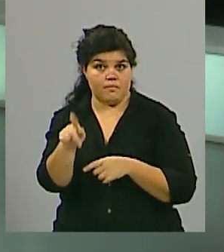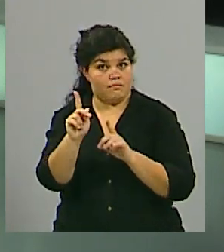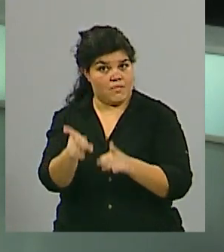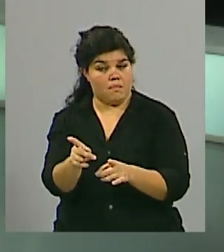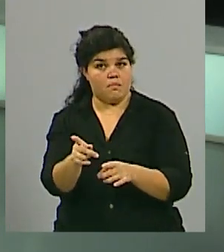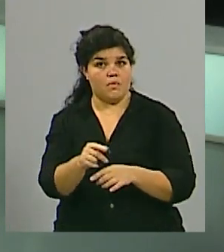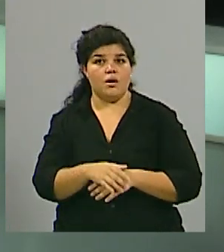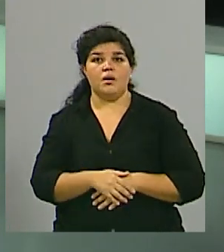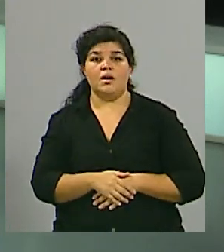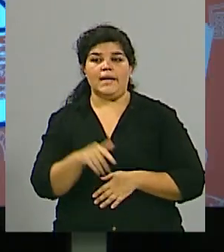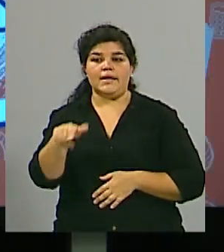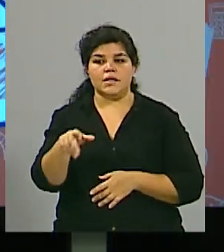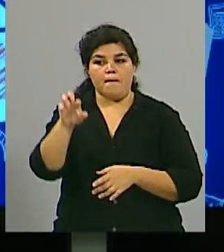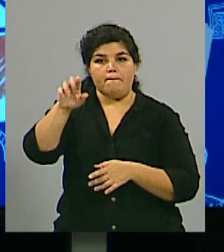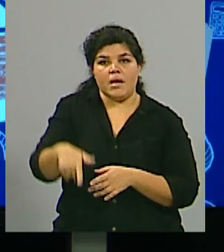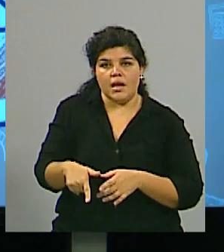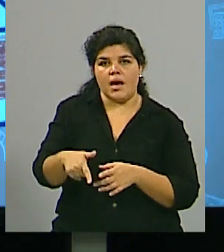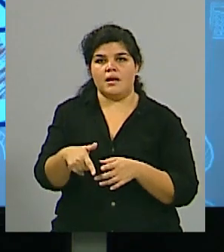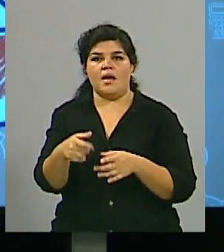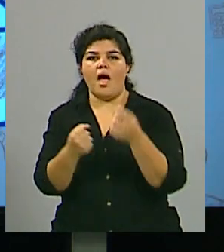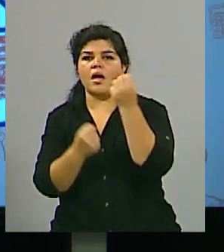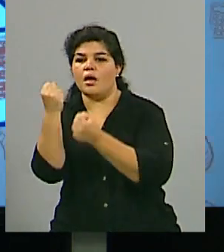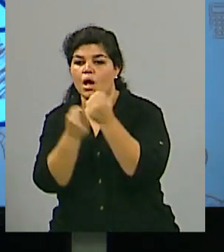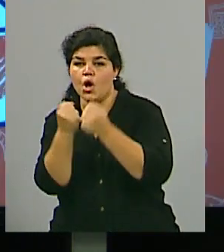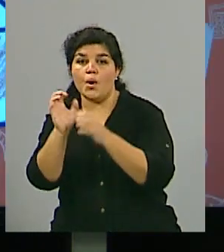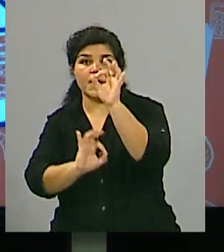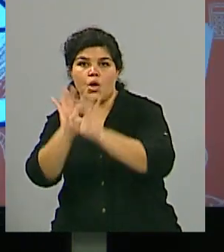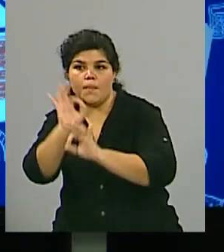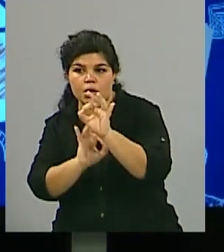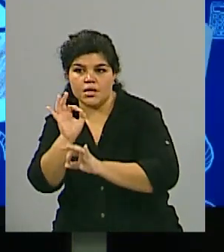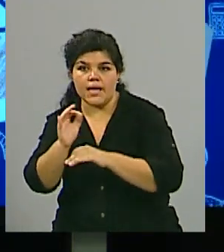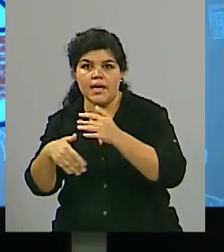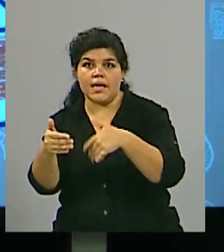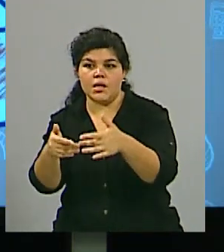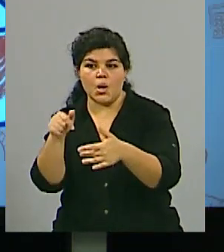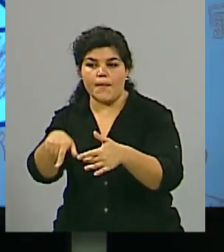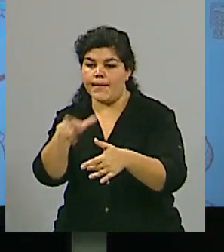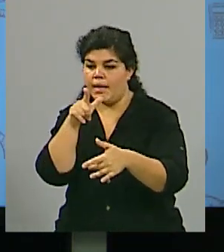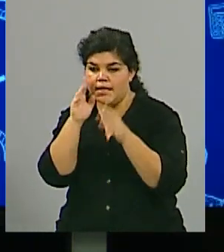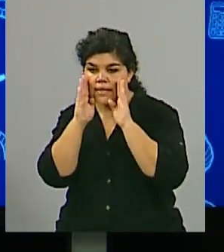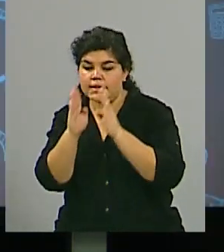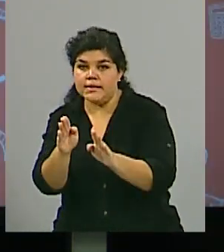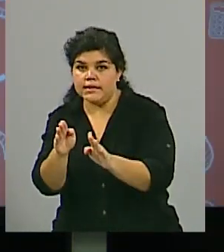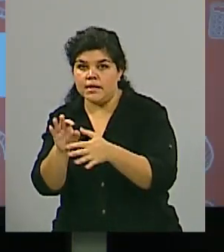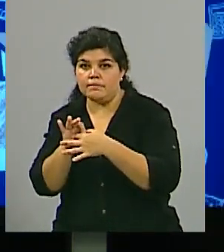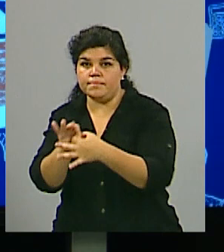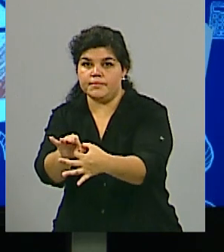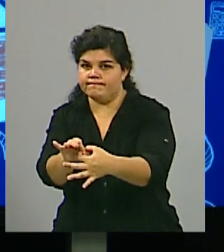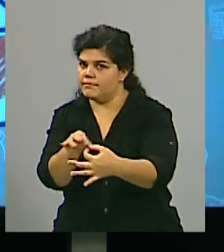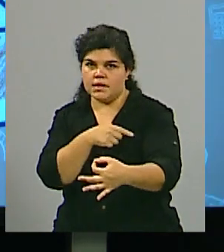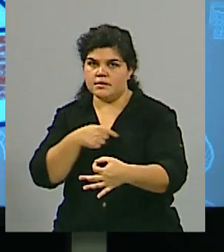detrás de ese proyecto económico viene eso. Lo cierto es que China está muy lejos de eso. Las experiencias políticas que tuvo